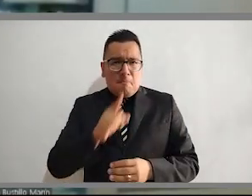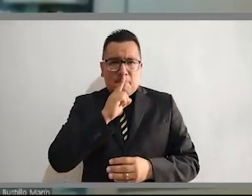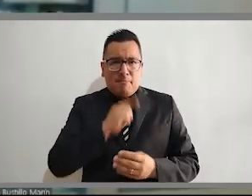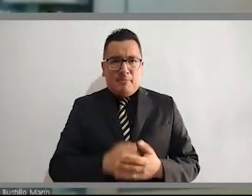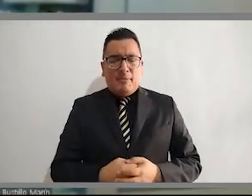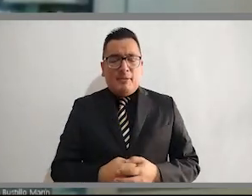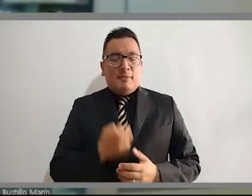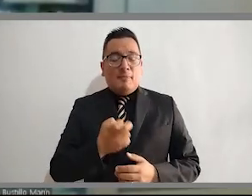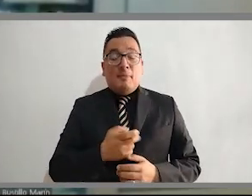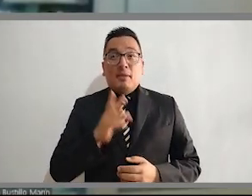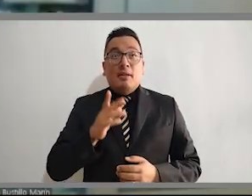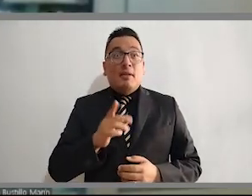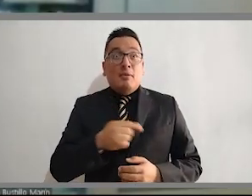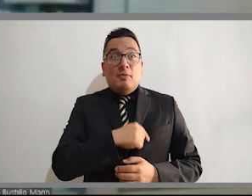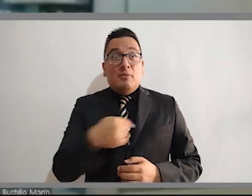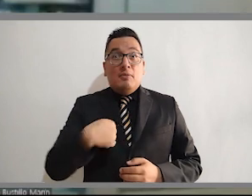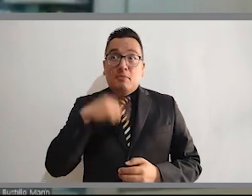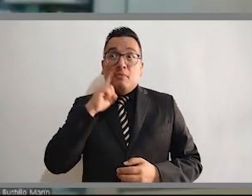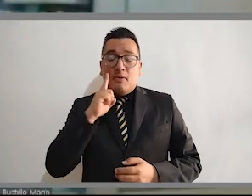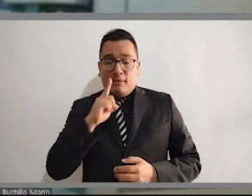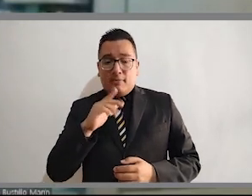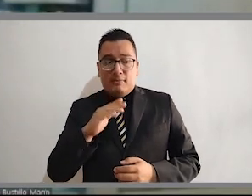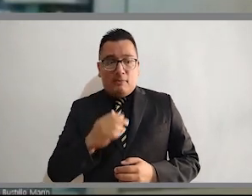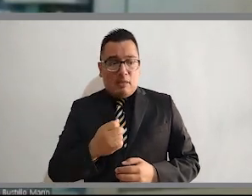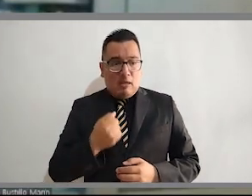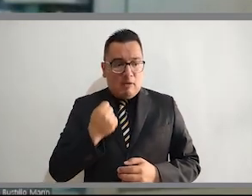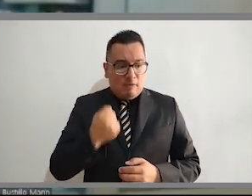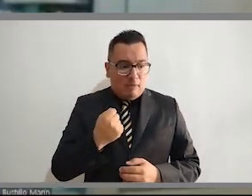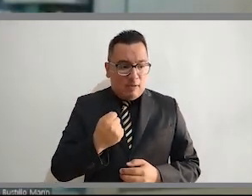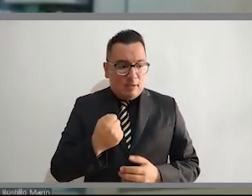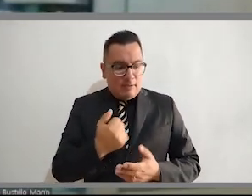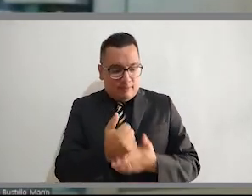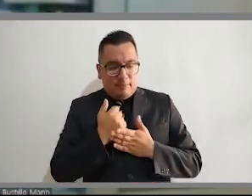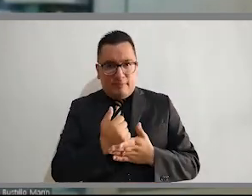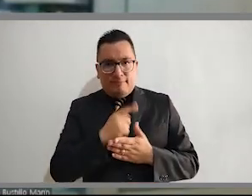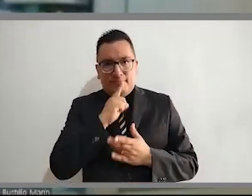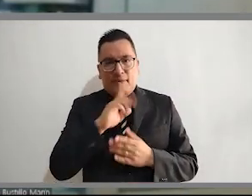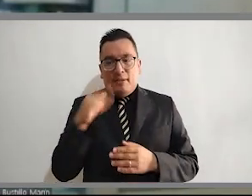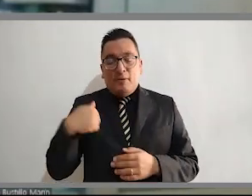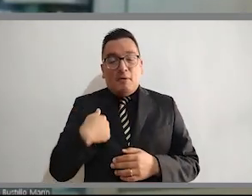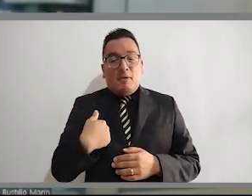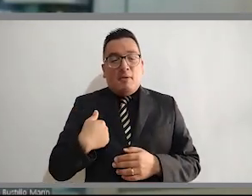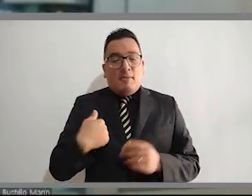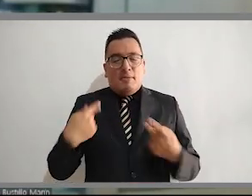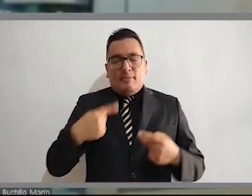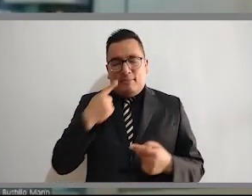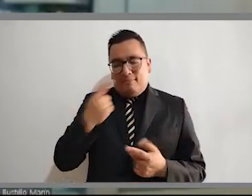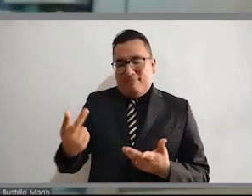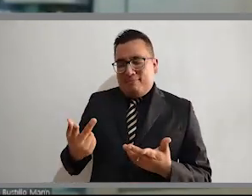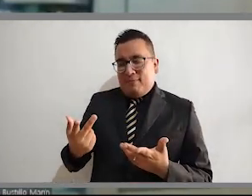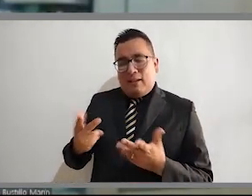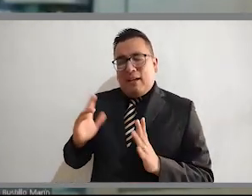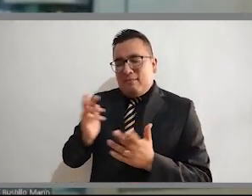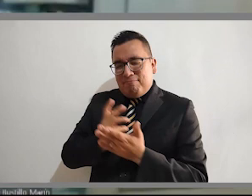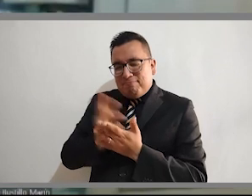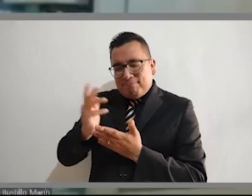entonces ahí no nos fortalecemos, sino nos debilitamos. Entonces hay que tener mucho cuidado, ¿no?